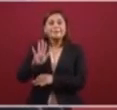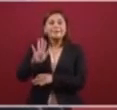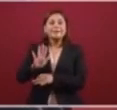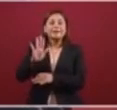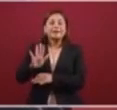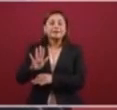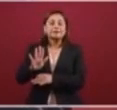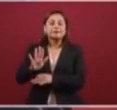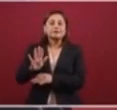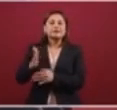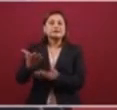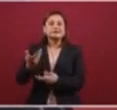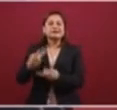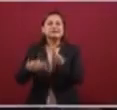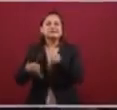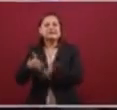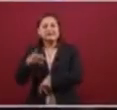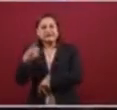potosí